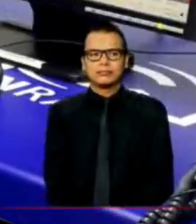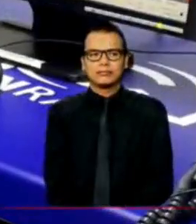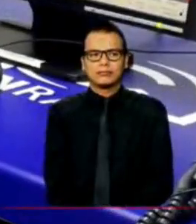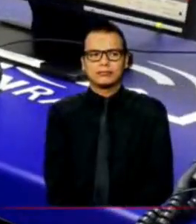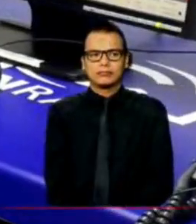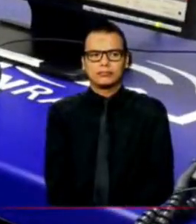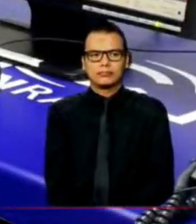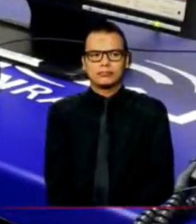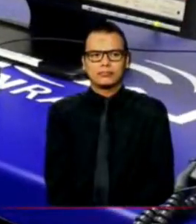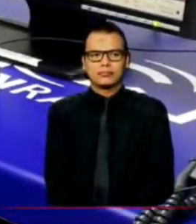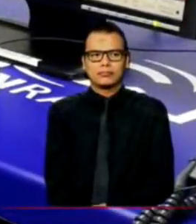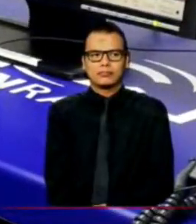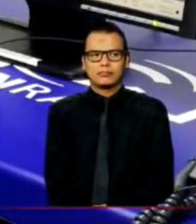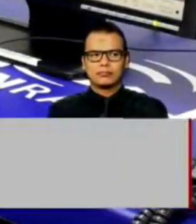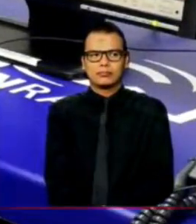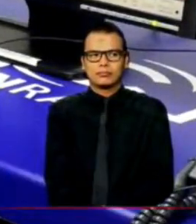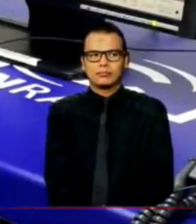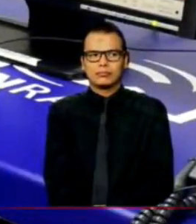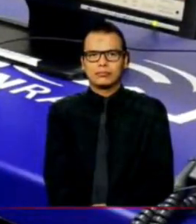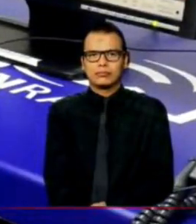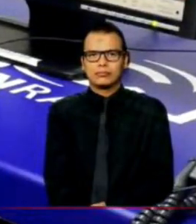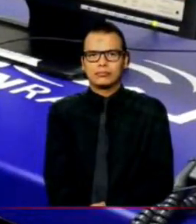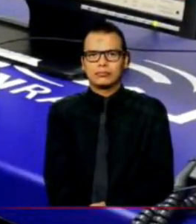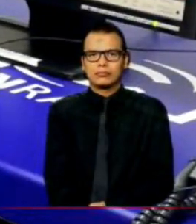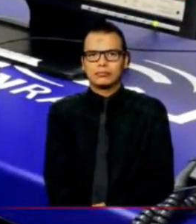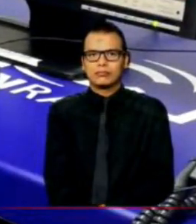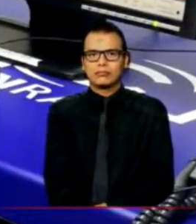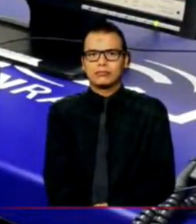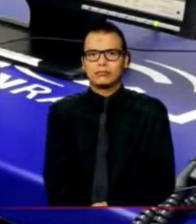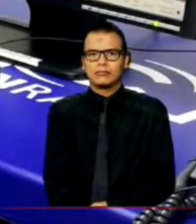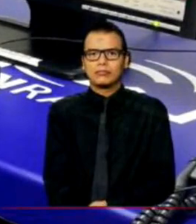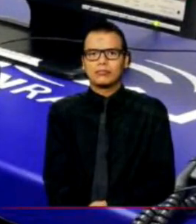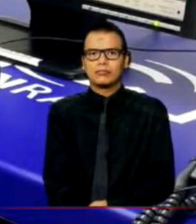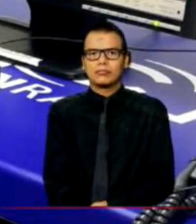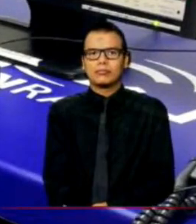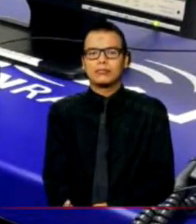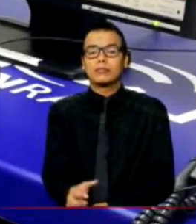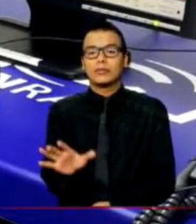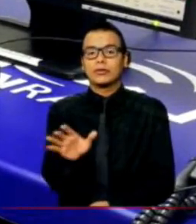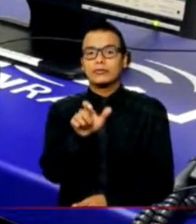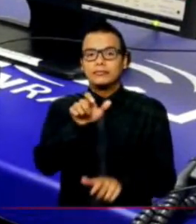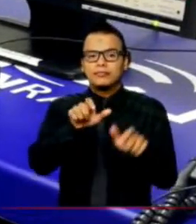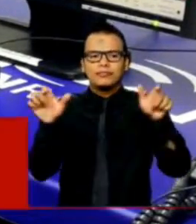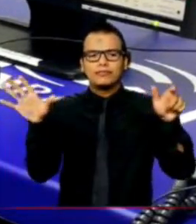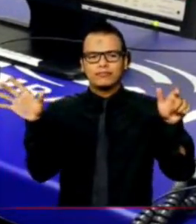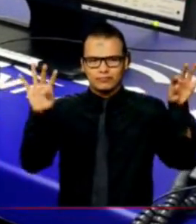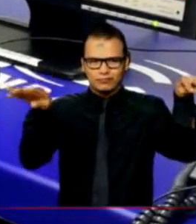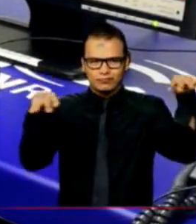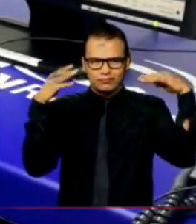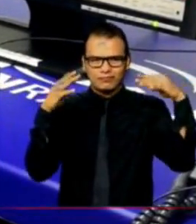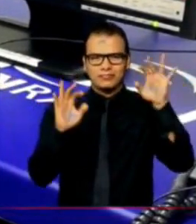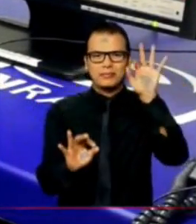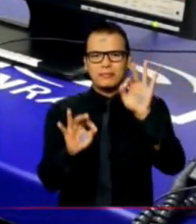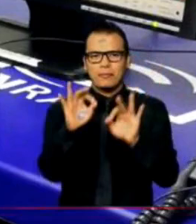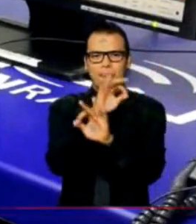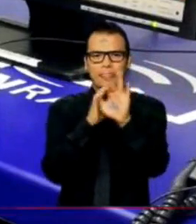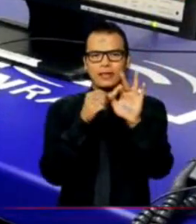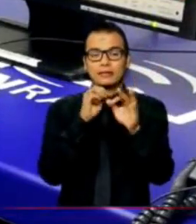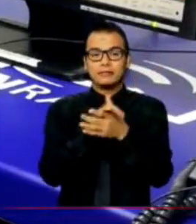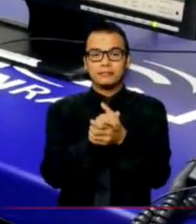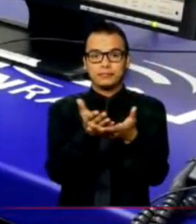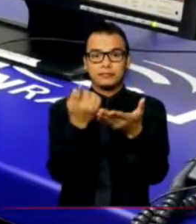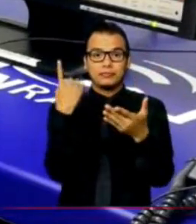días Buenos días televidentes de telepacífico noticias saludo desde la FM de RCN radio anoche las